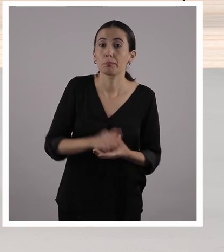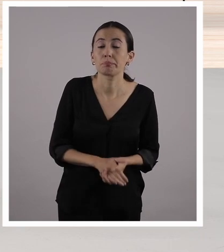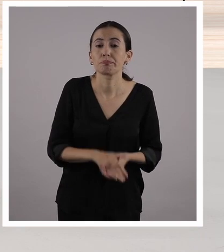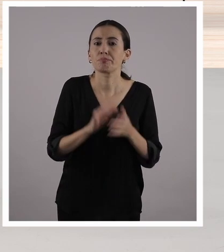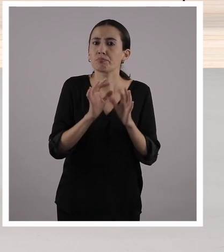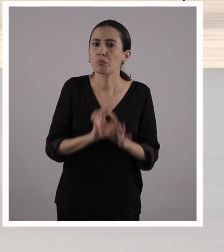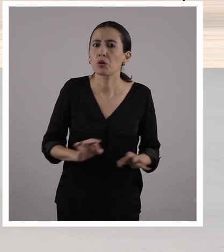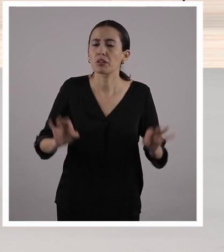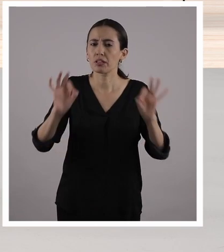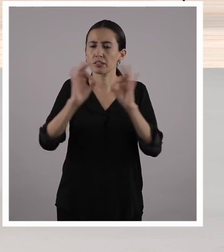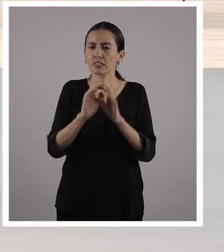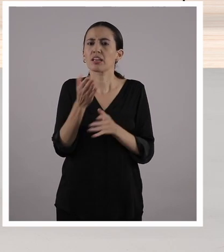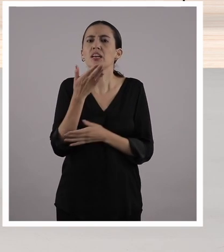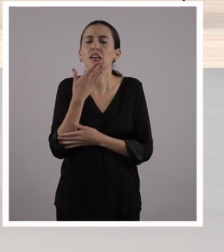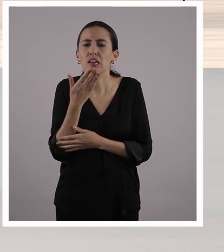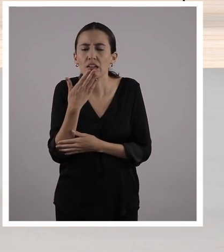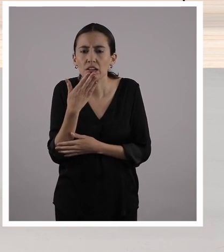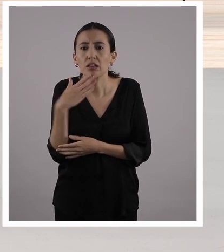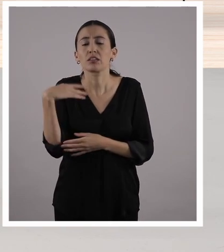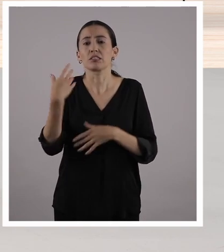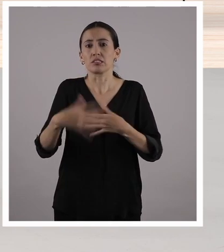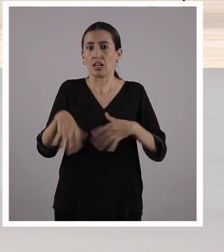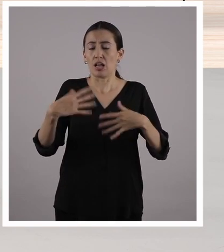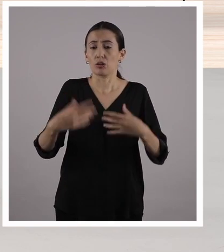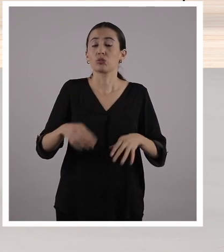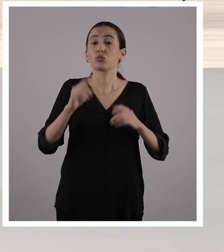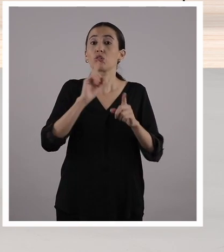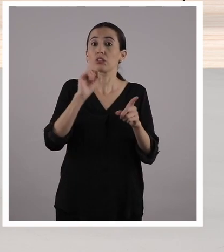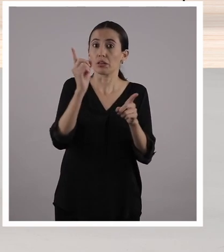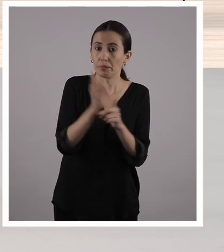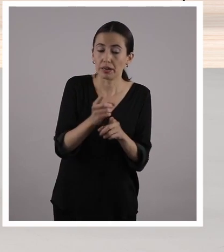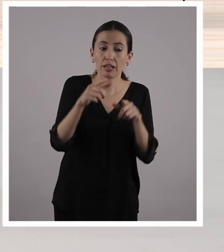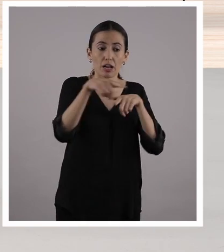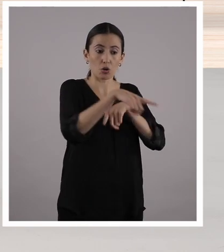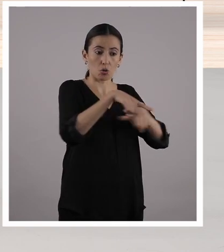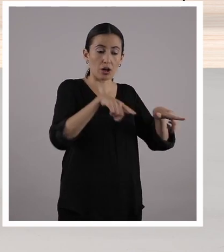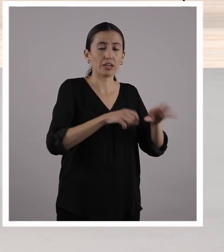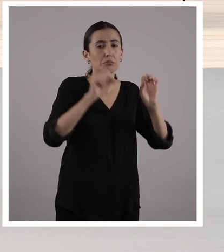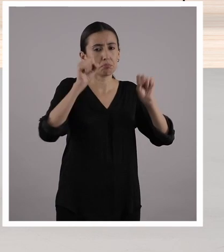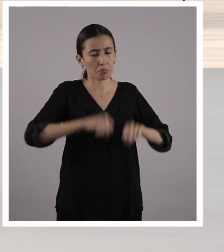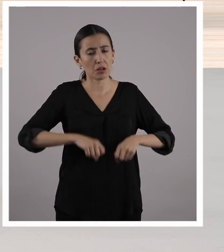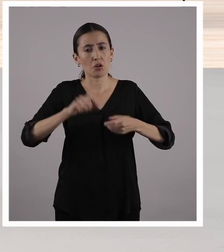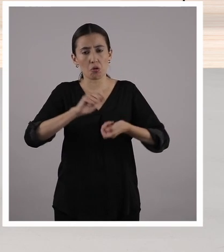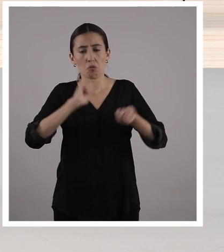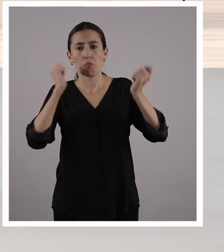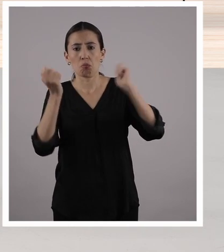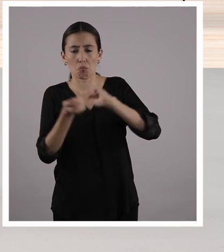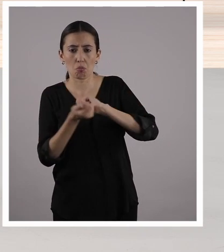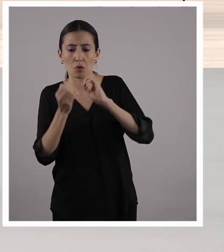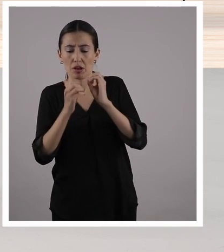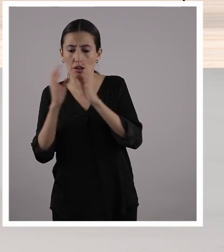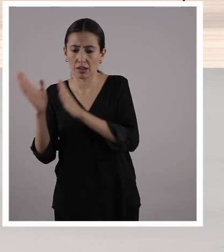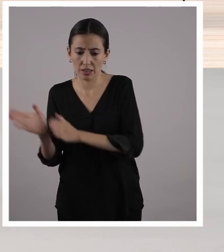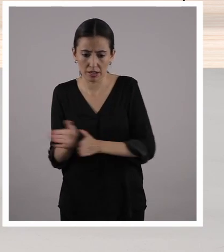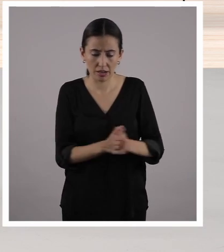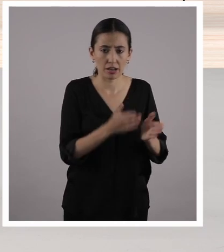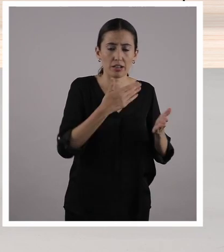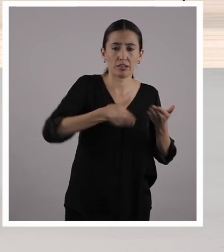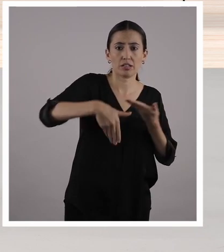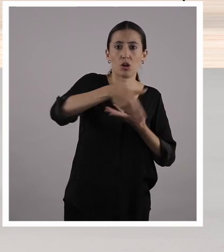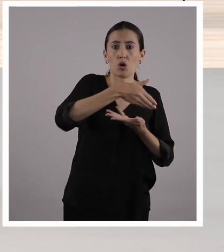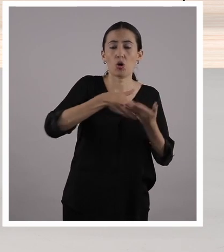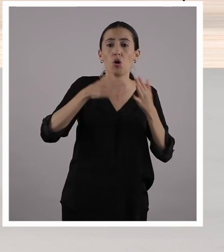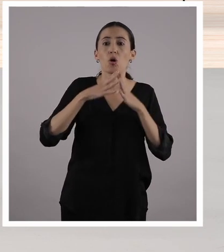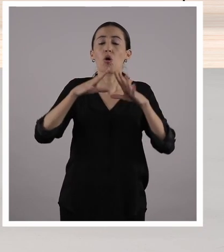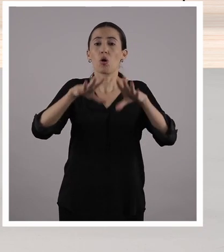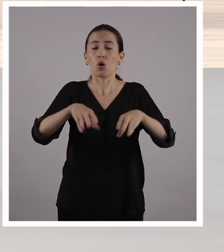relatos. Y lo más interesante es que los lugares son reales, pero en esos lugares pueden habitar o existir personajes que son